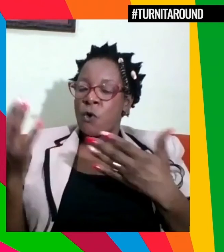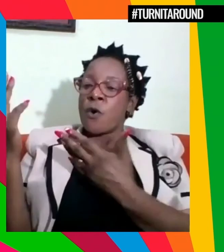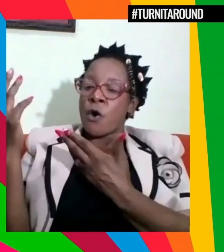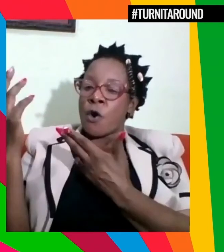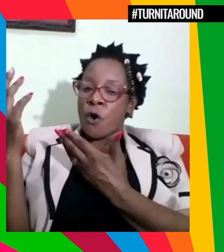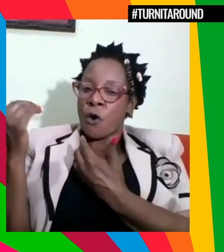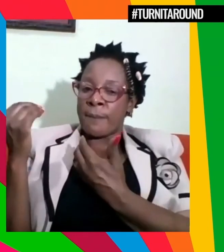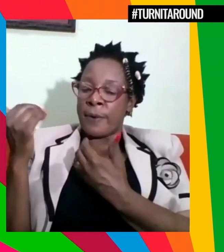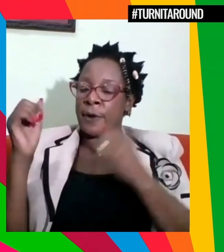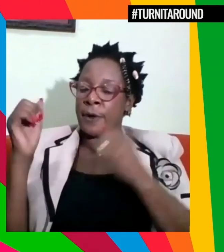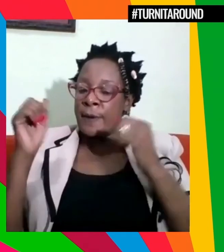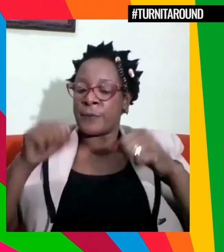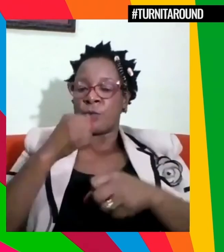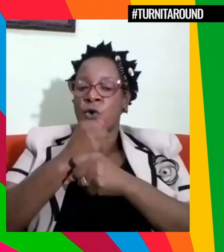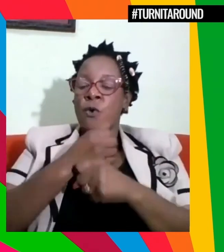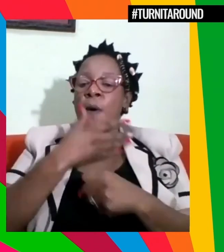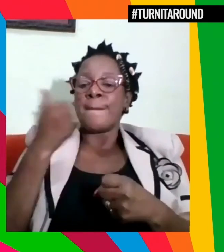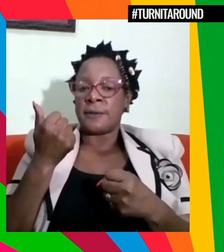pandemia?